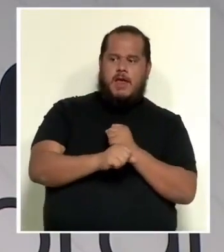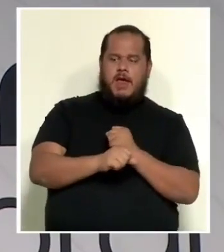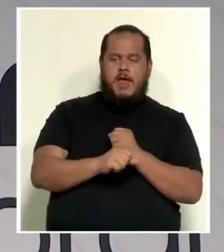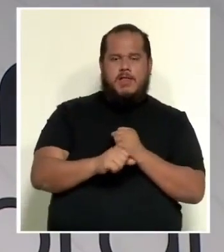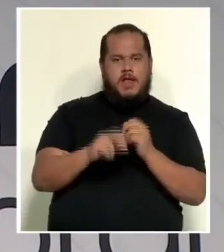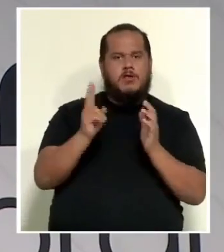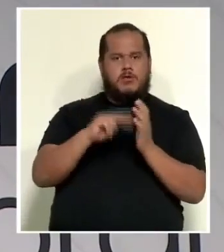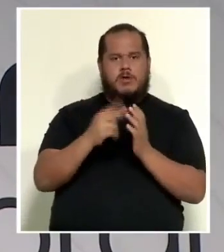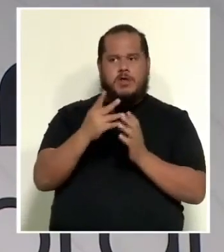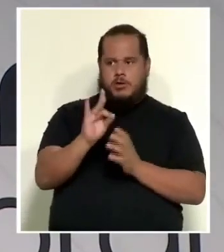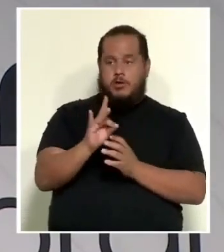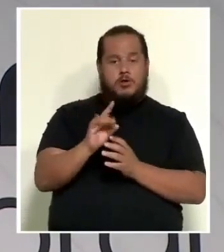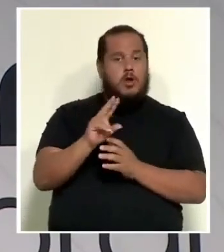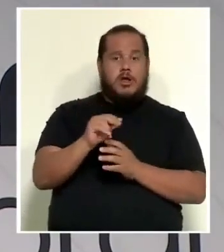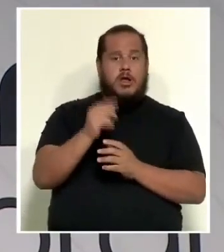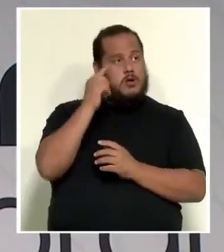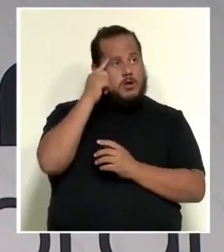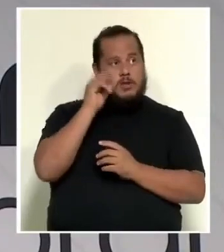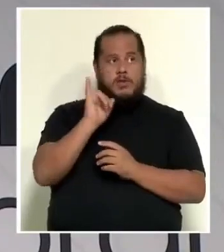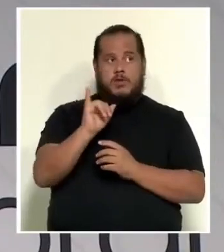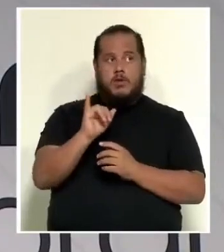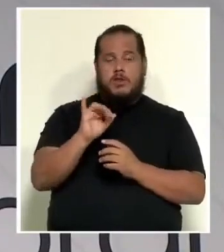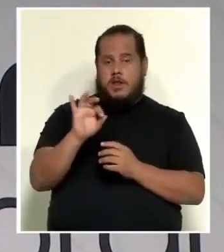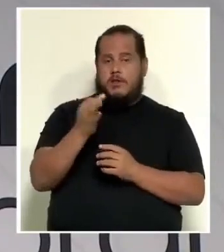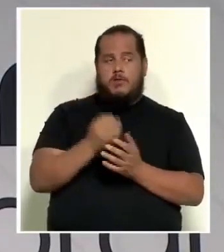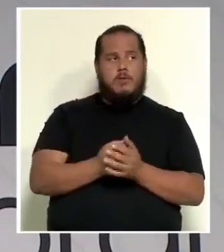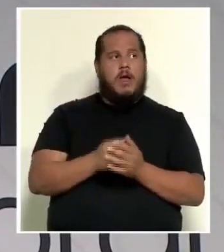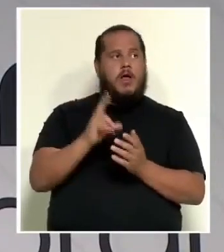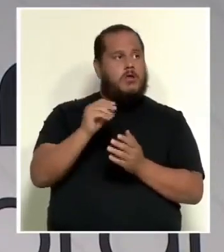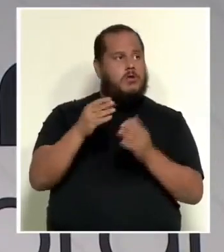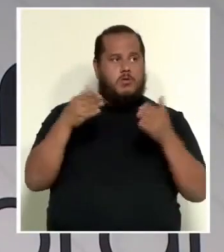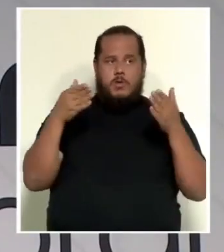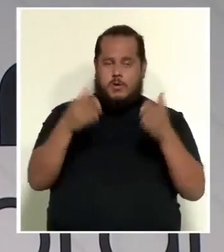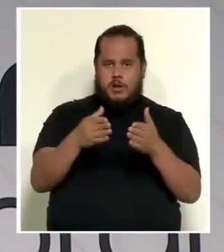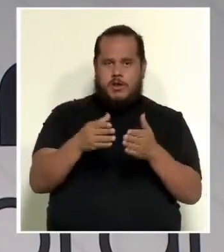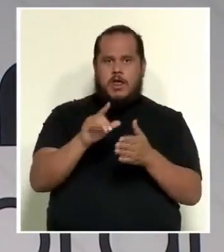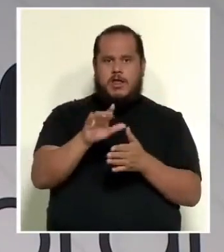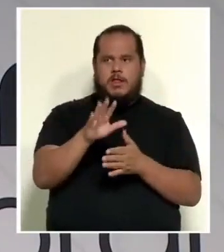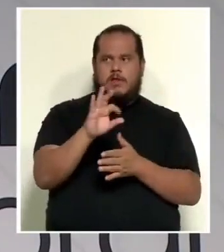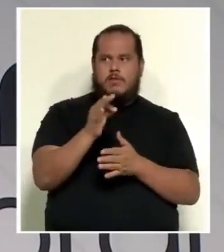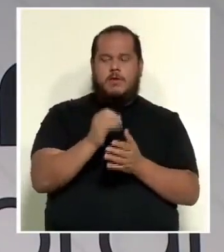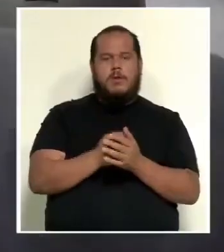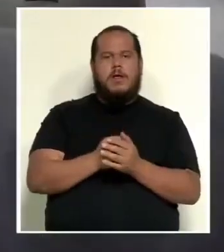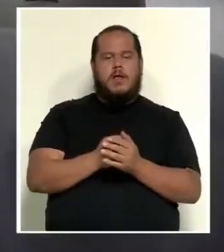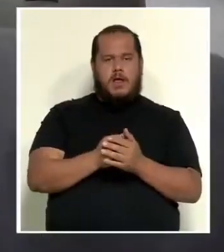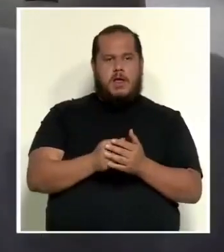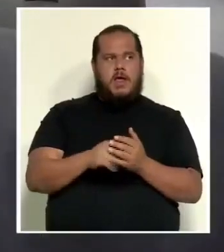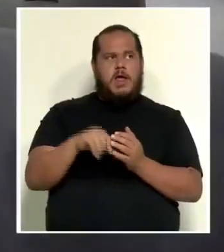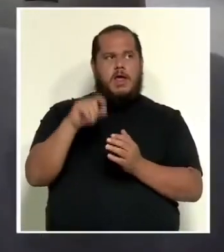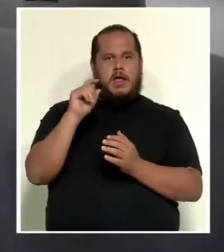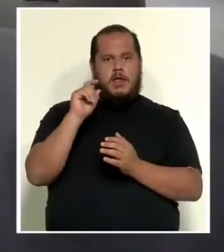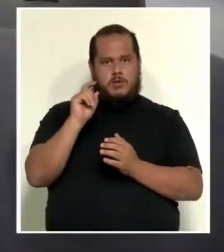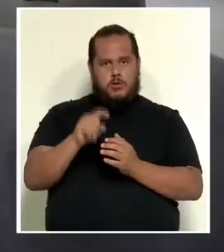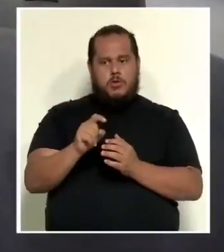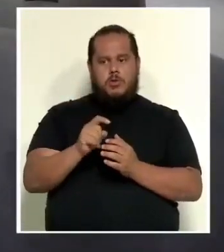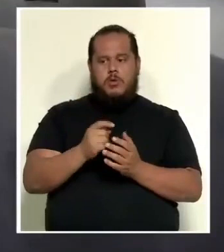no fue pensado de esa manera, ¿verdad? Es decir, la campaña no fue orientada de esa forma, sino que el desenlace sí la